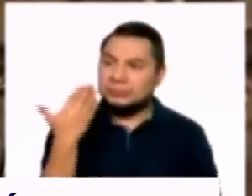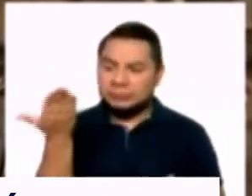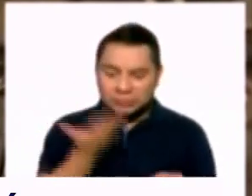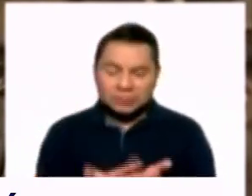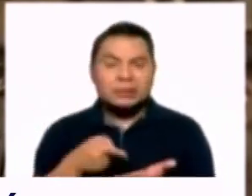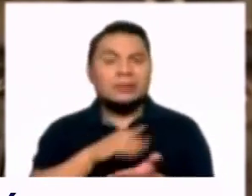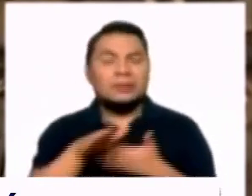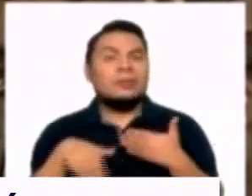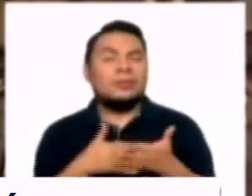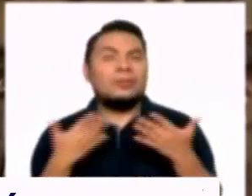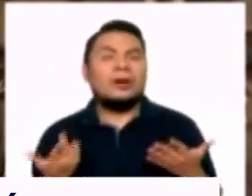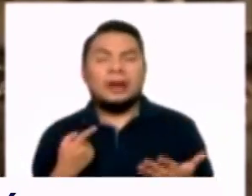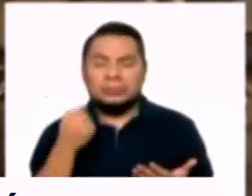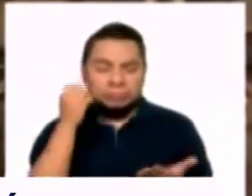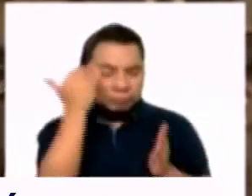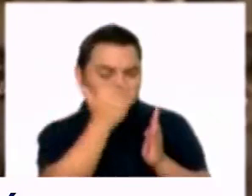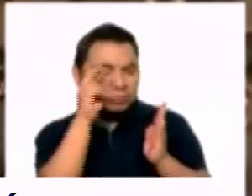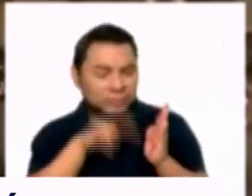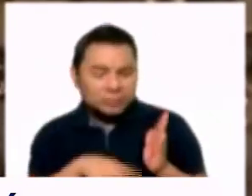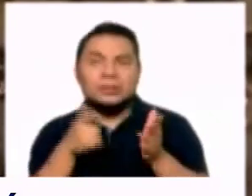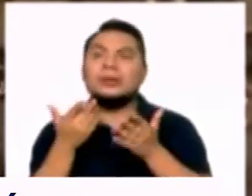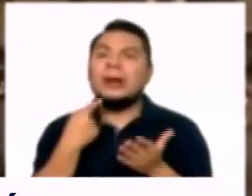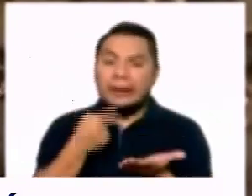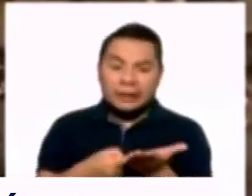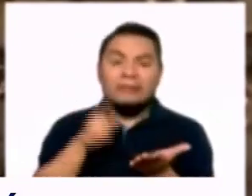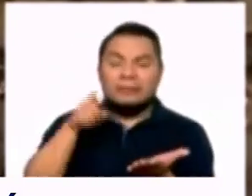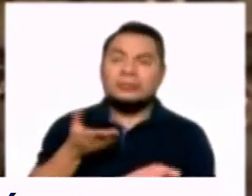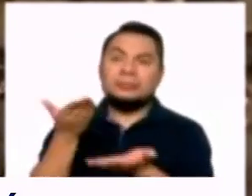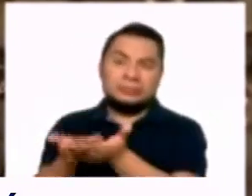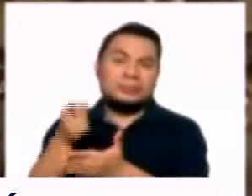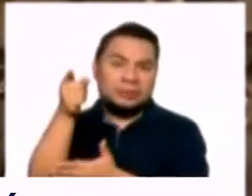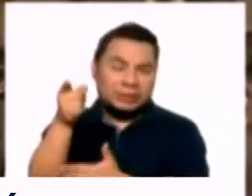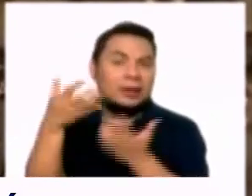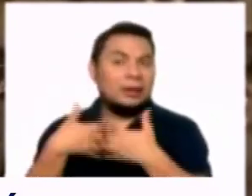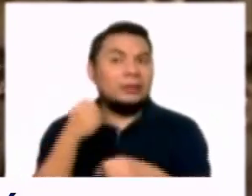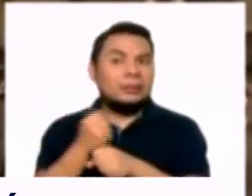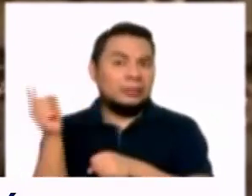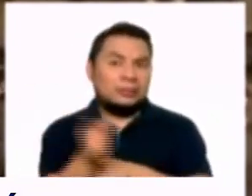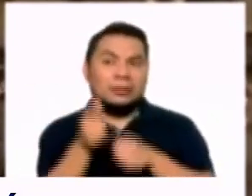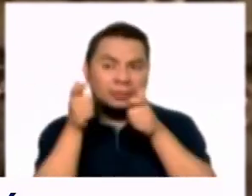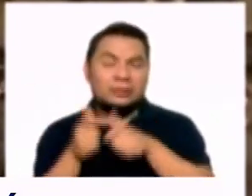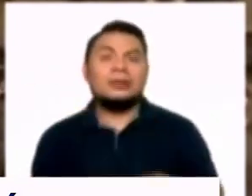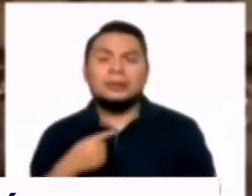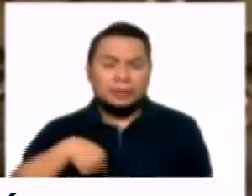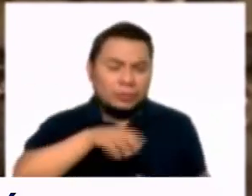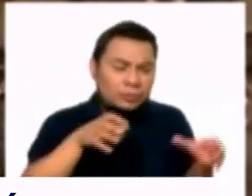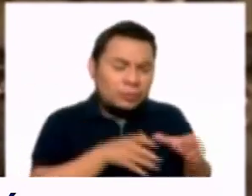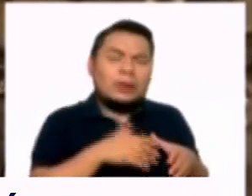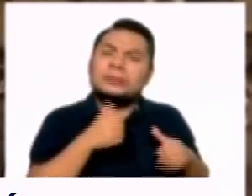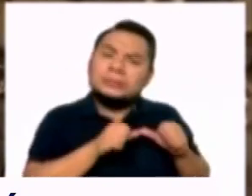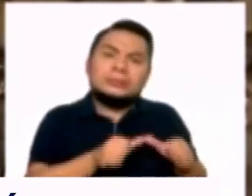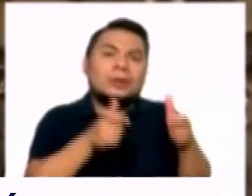de las medidas que nosotros hemos dictado. Desde OEFA manifestamos nuestro compromiso, estamos con todos nuestros equipos de supervisión en todos